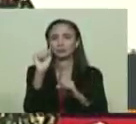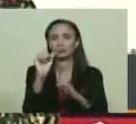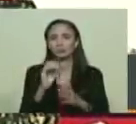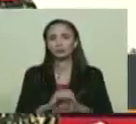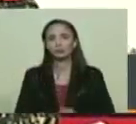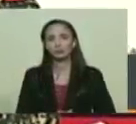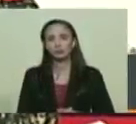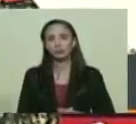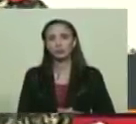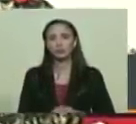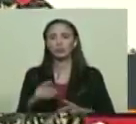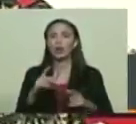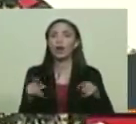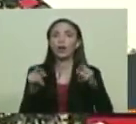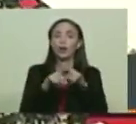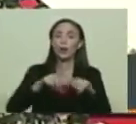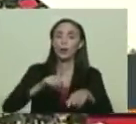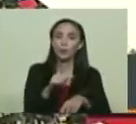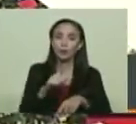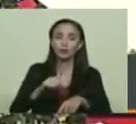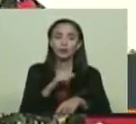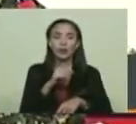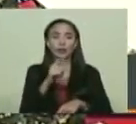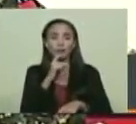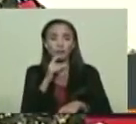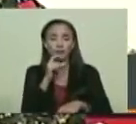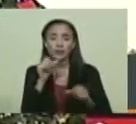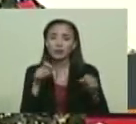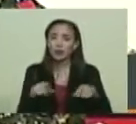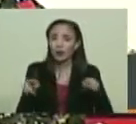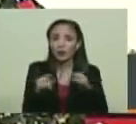La profesión de policía es muy difícil, compleja.